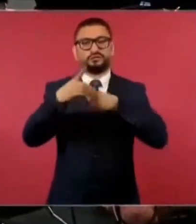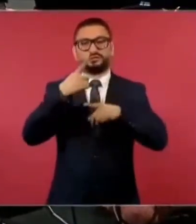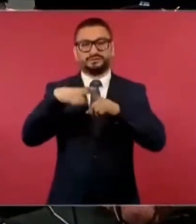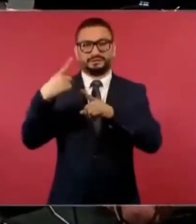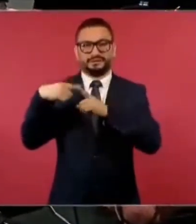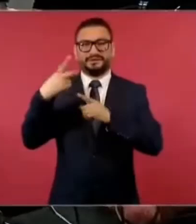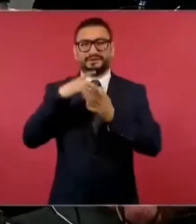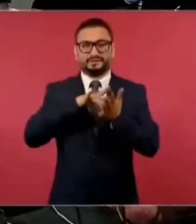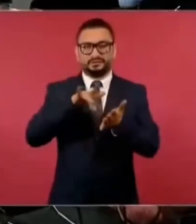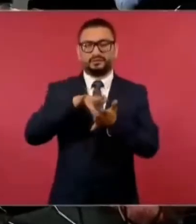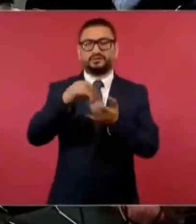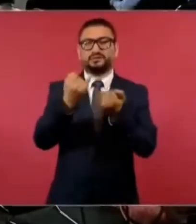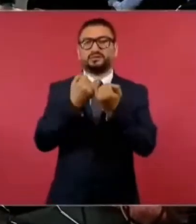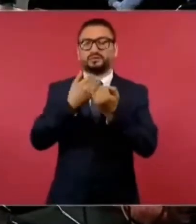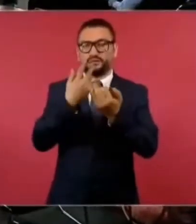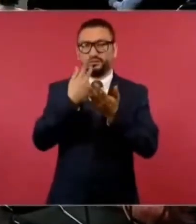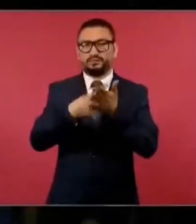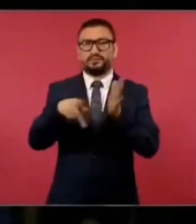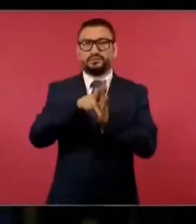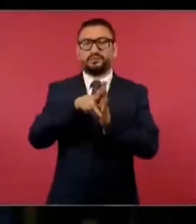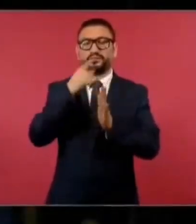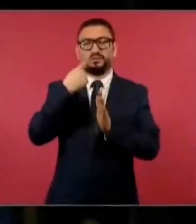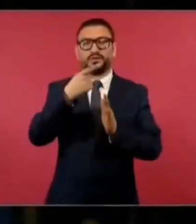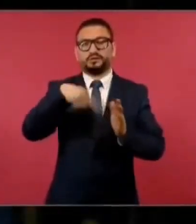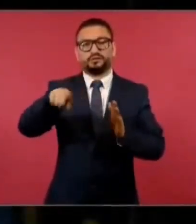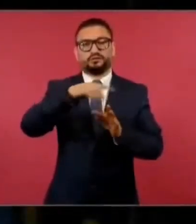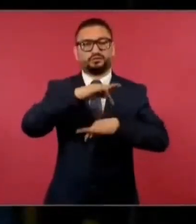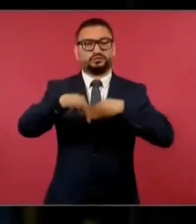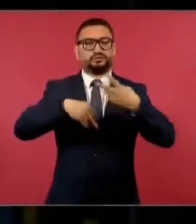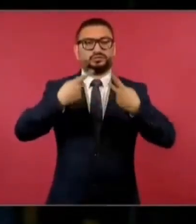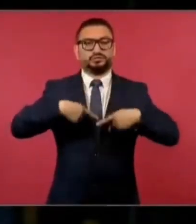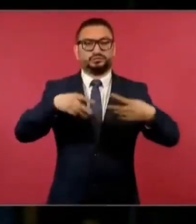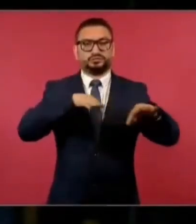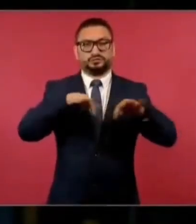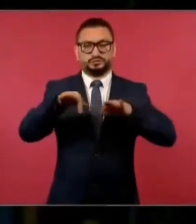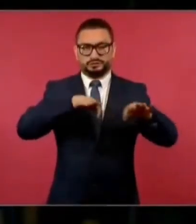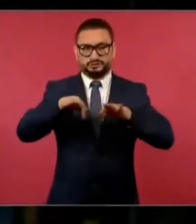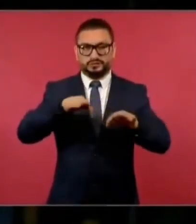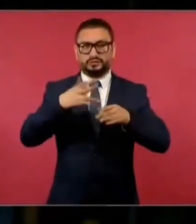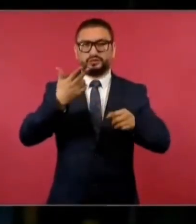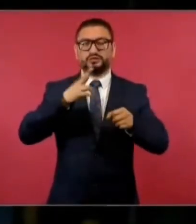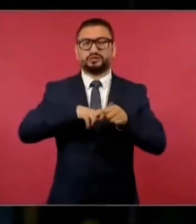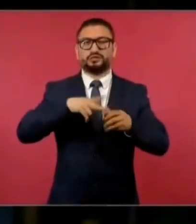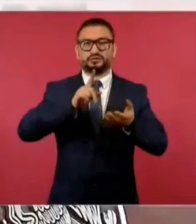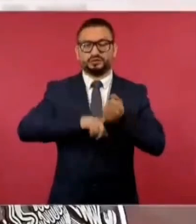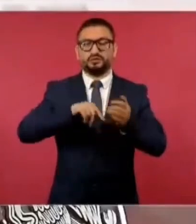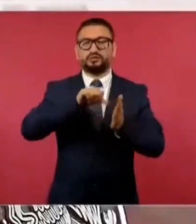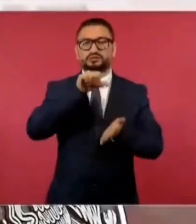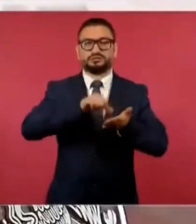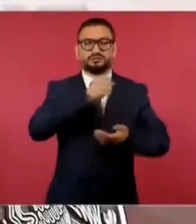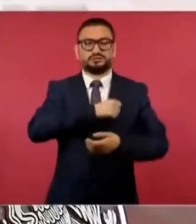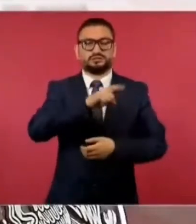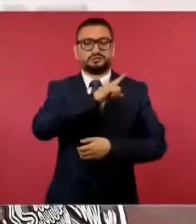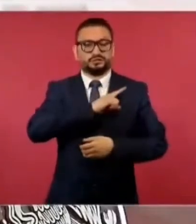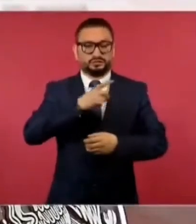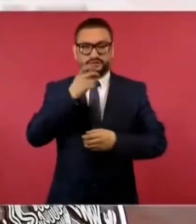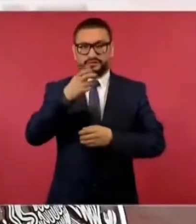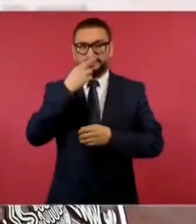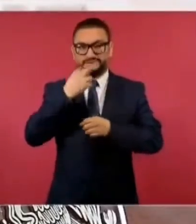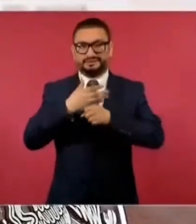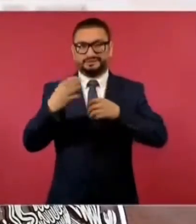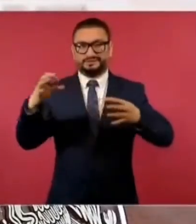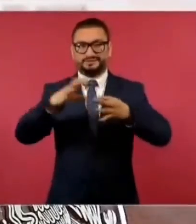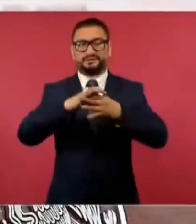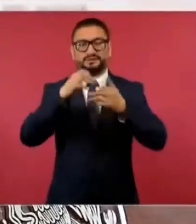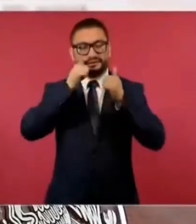la basificación de todos los trabajadores que están en hospitales o centros de salud, que están asignados a